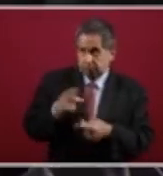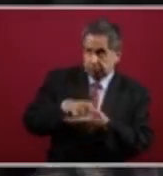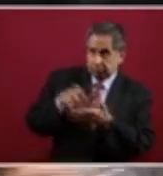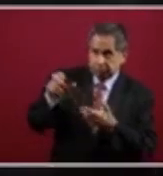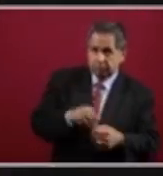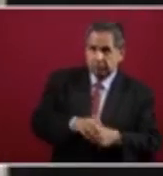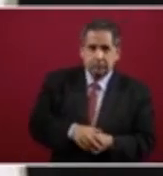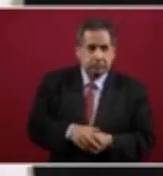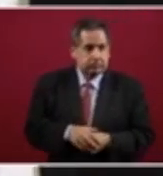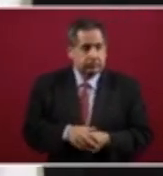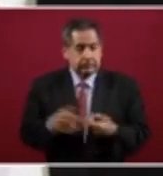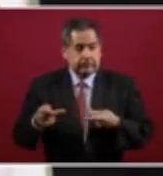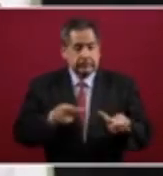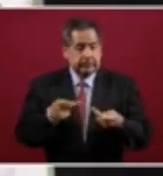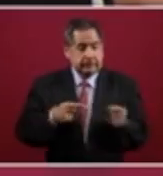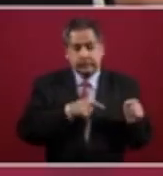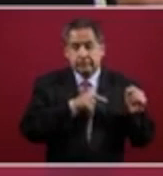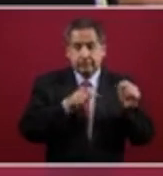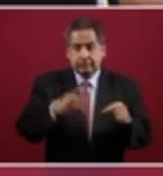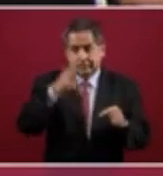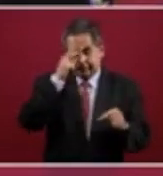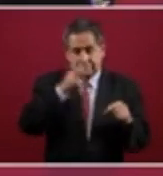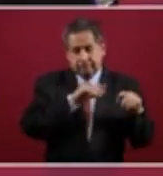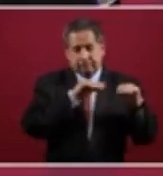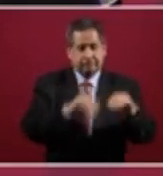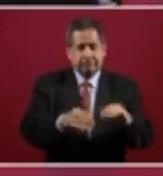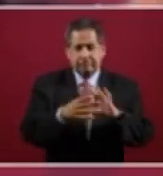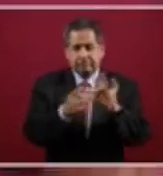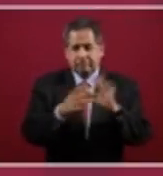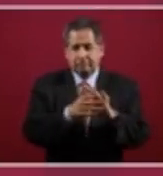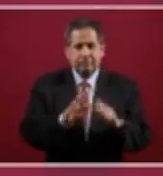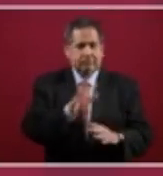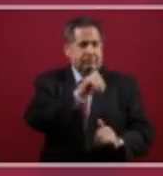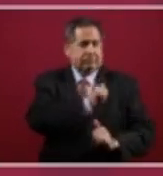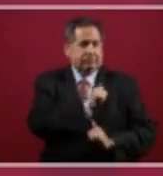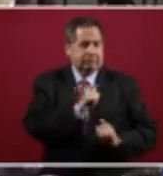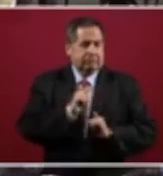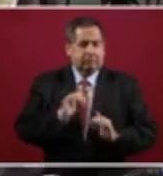Y le prepararon a los funcionarios mexicanos una parada militar